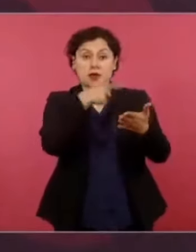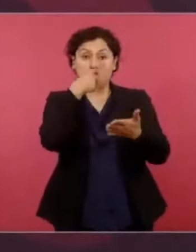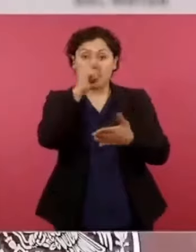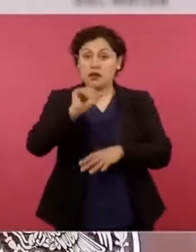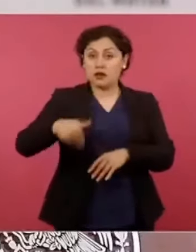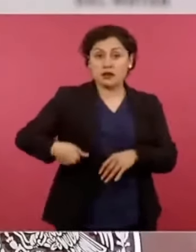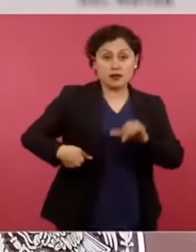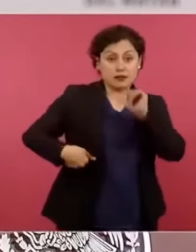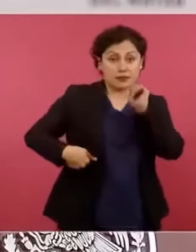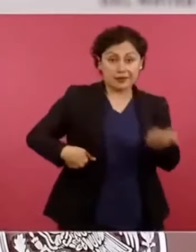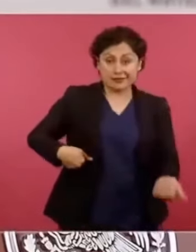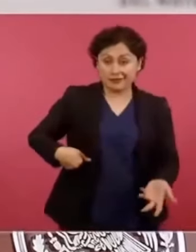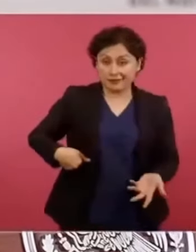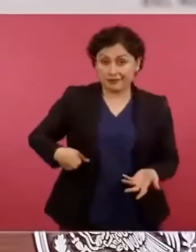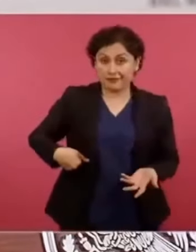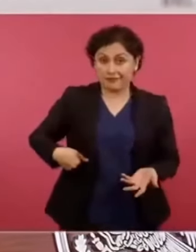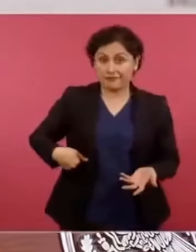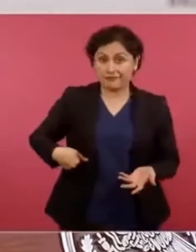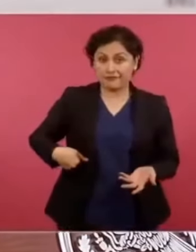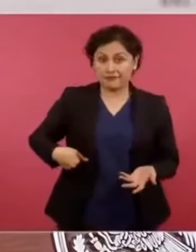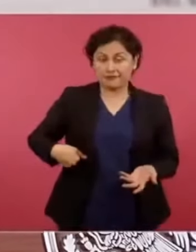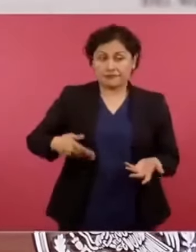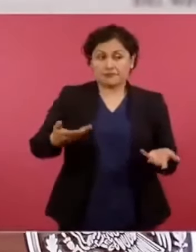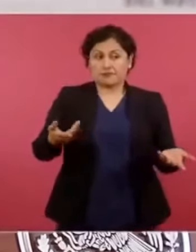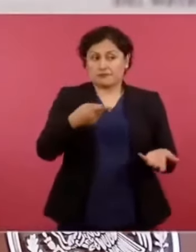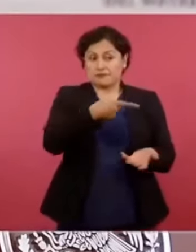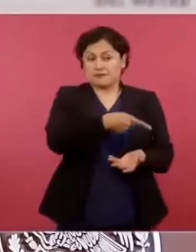accidente y él llevaba 4